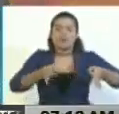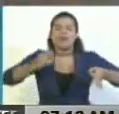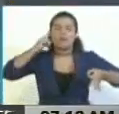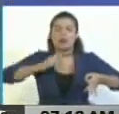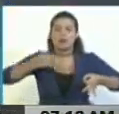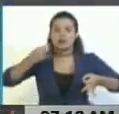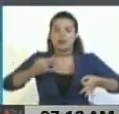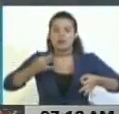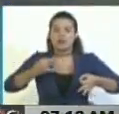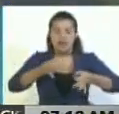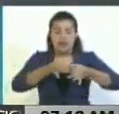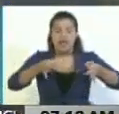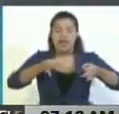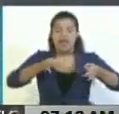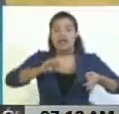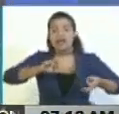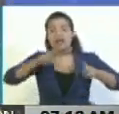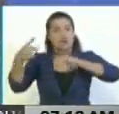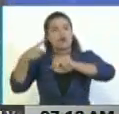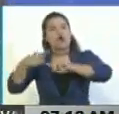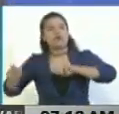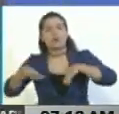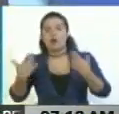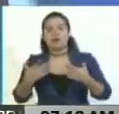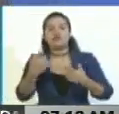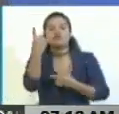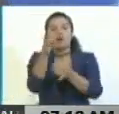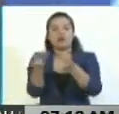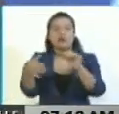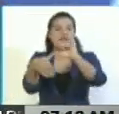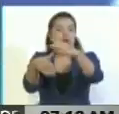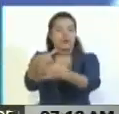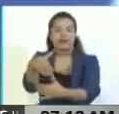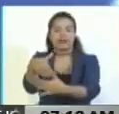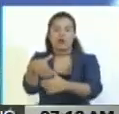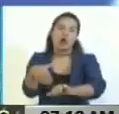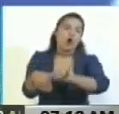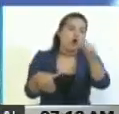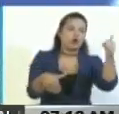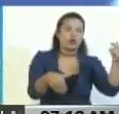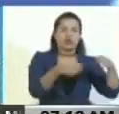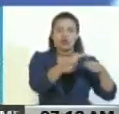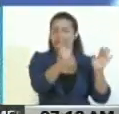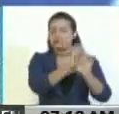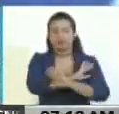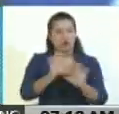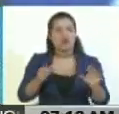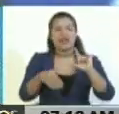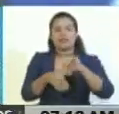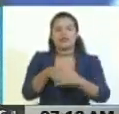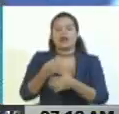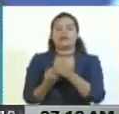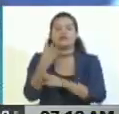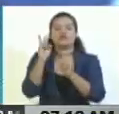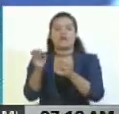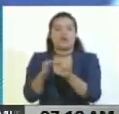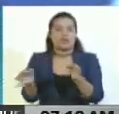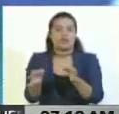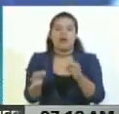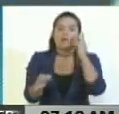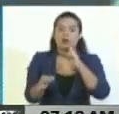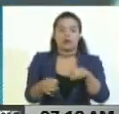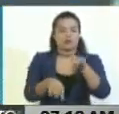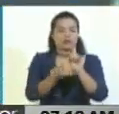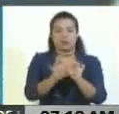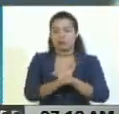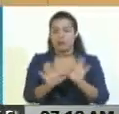moneda única latinoamericana. La conspiración contra el Bolívar es, pues, como toda conspiración, absolutamente contraria a nuestro